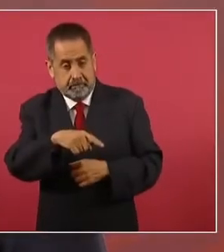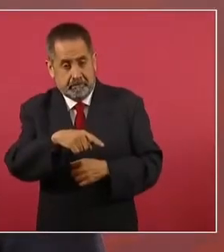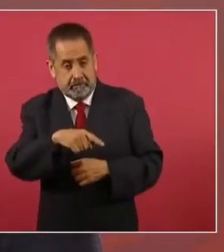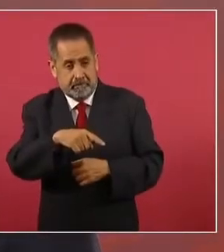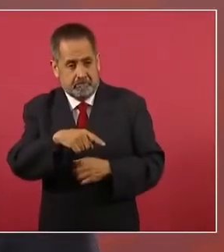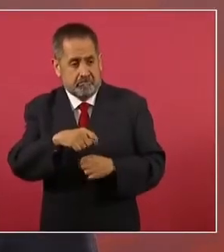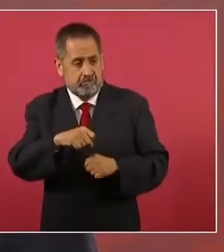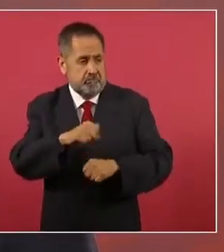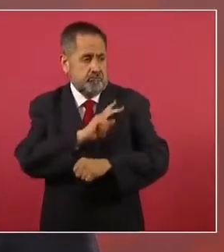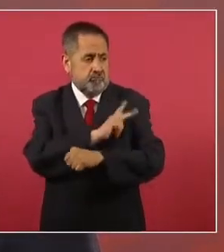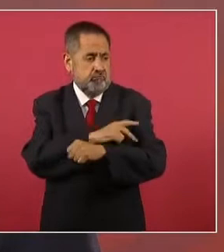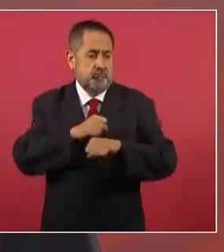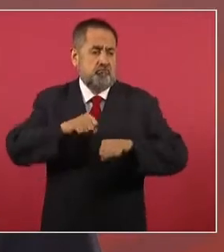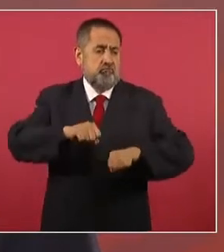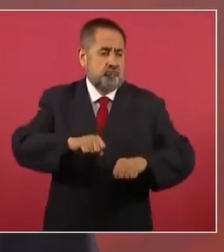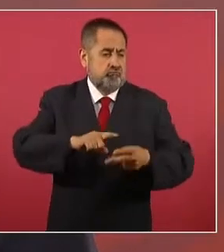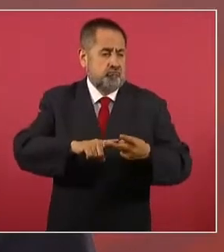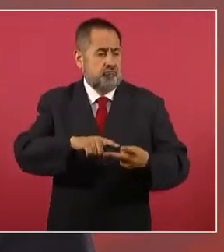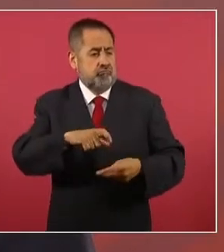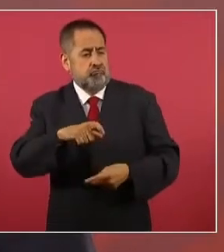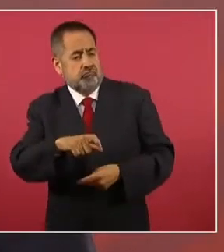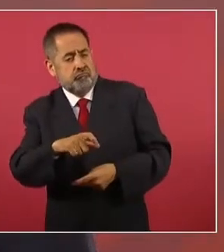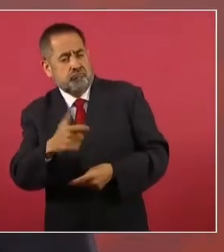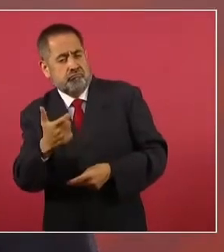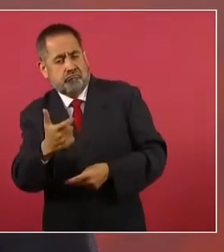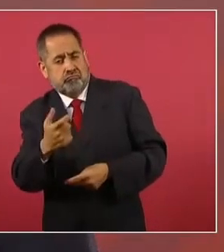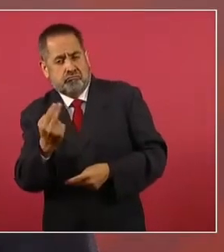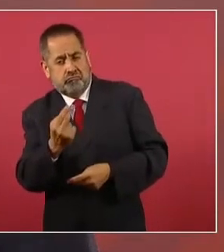ni al poder ni al dinero,